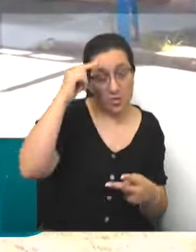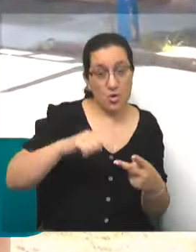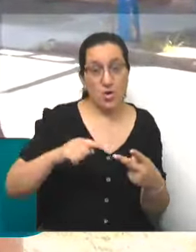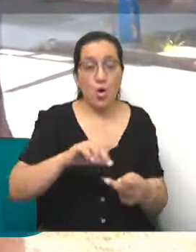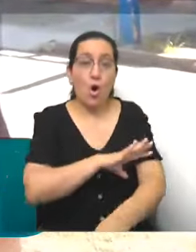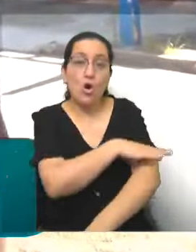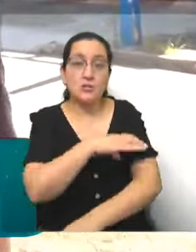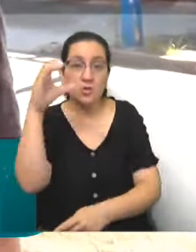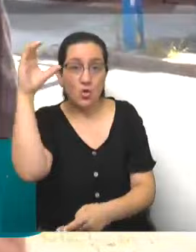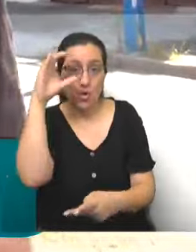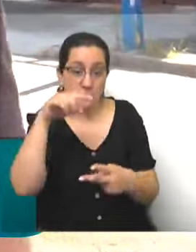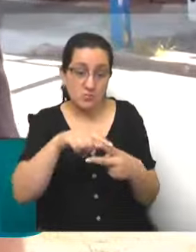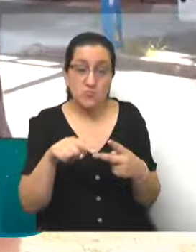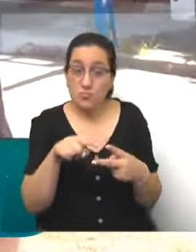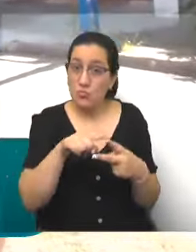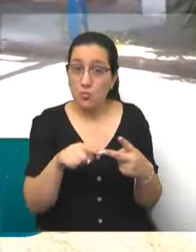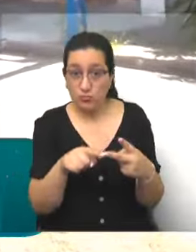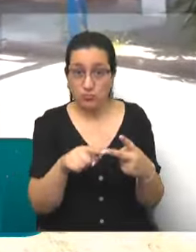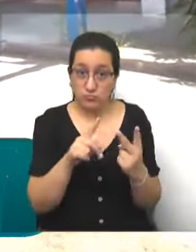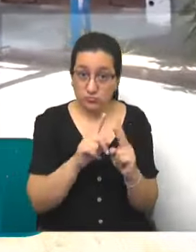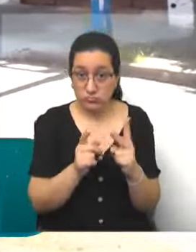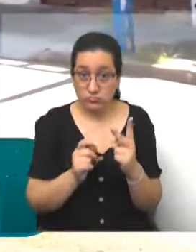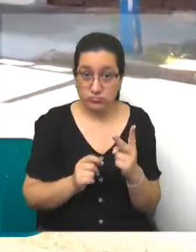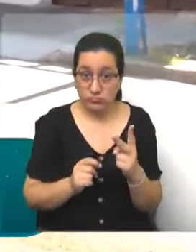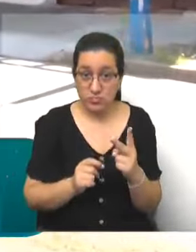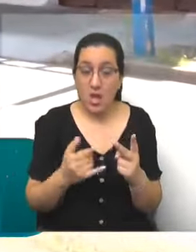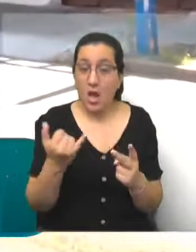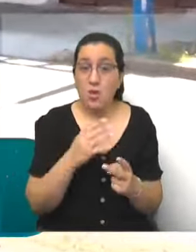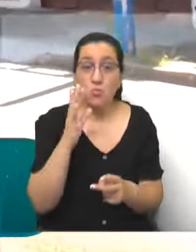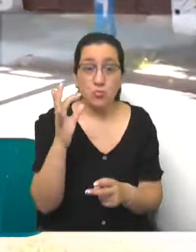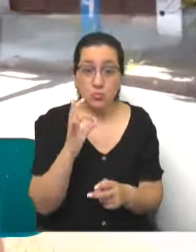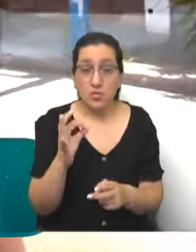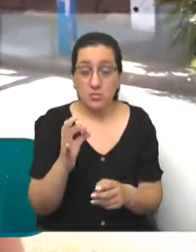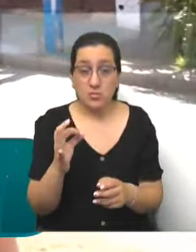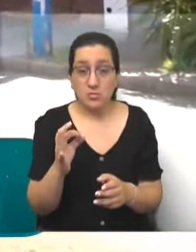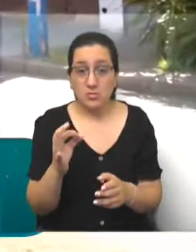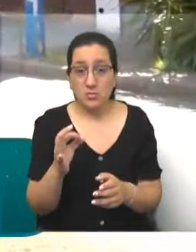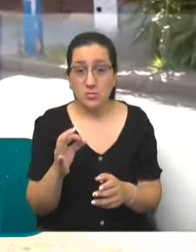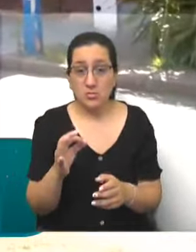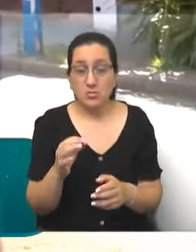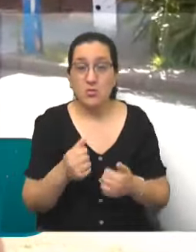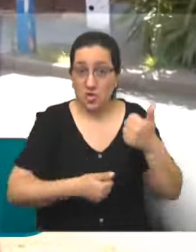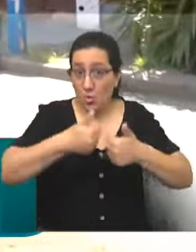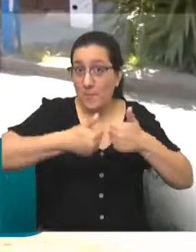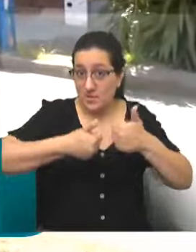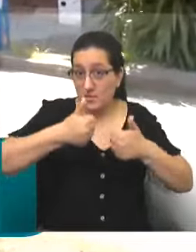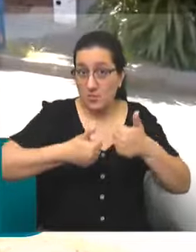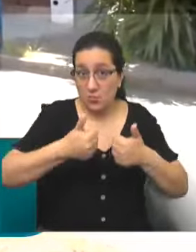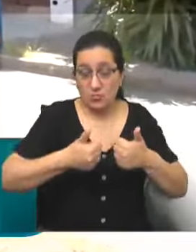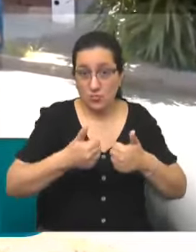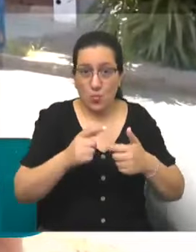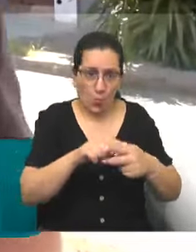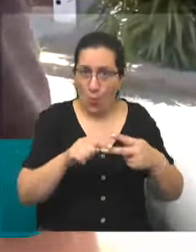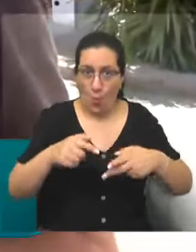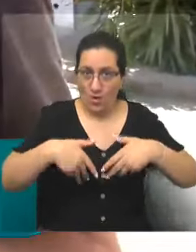Orsi-Cose, muestran chances claras de ser competitivas, de ganar cualquiera de las